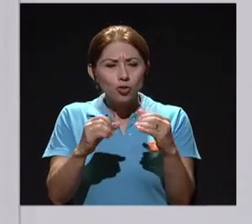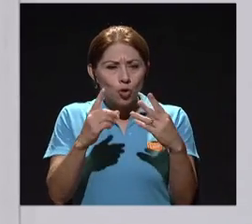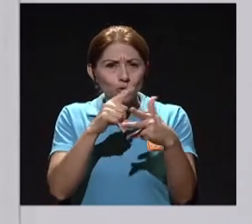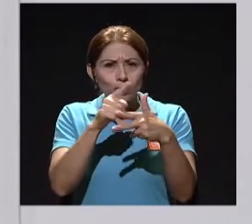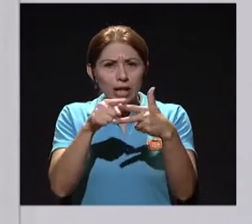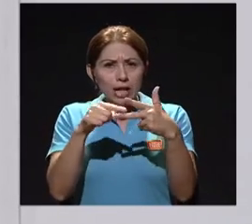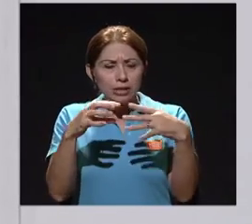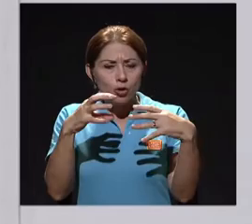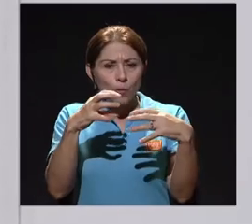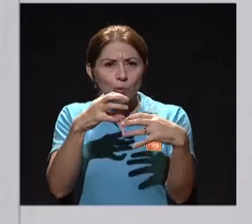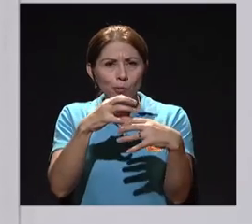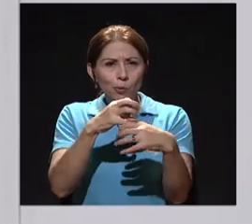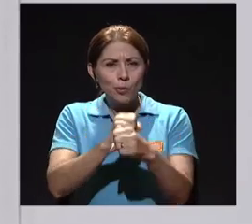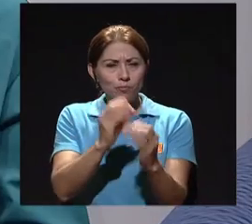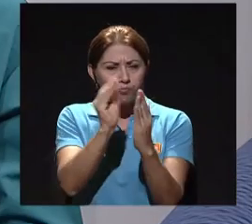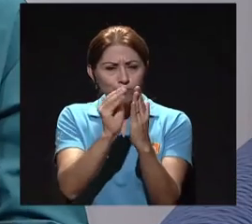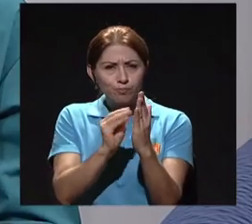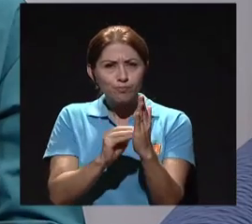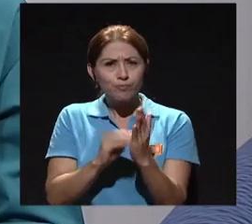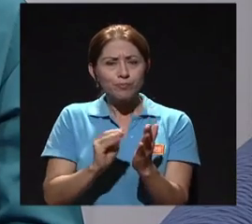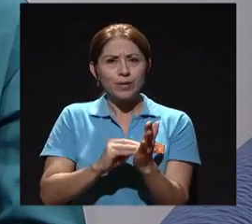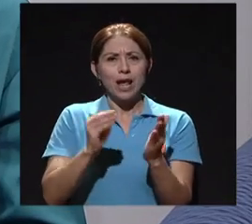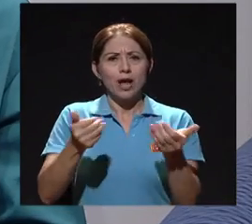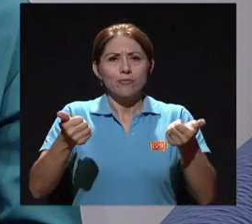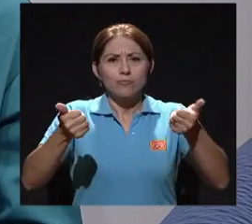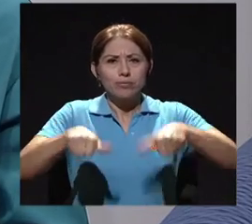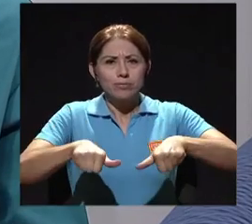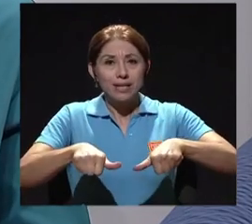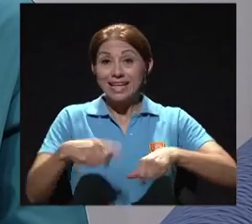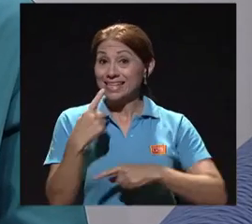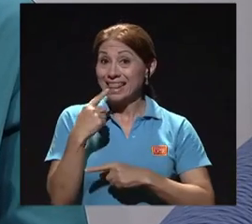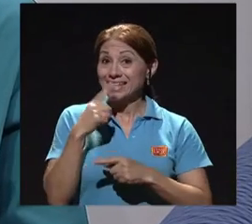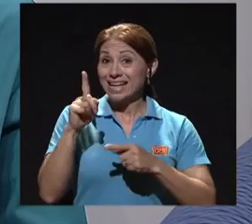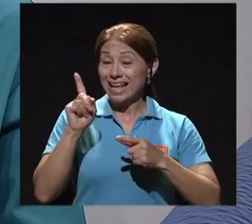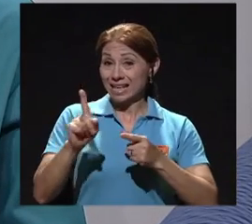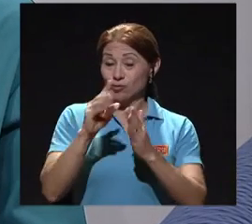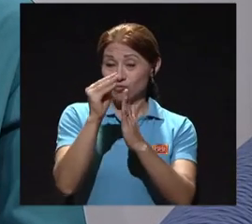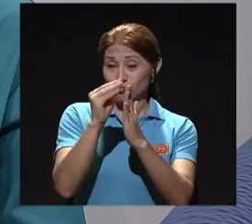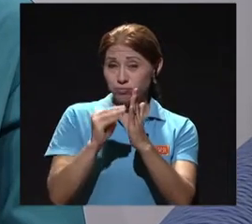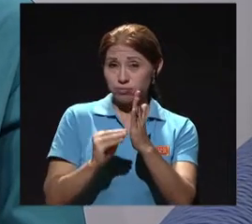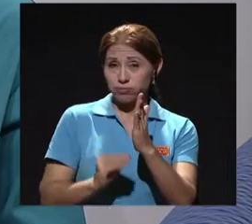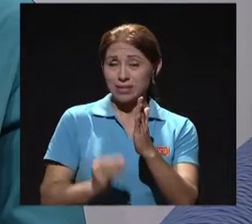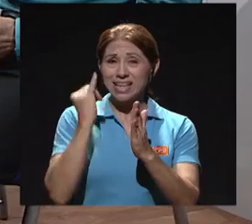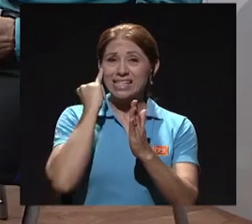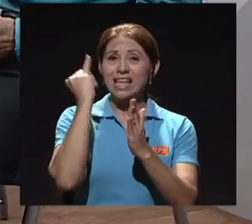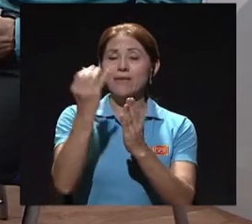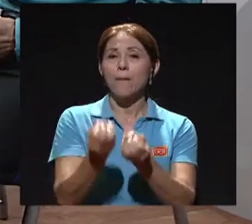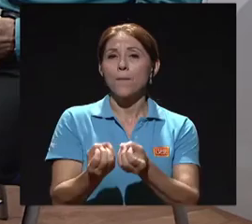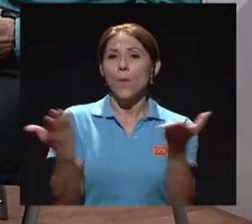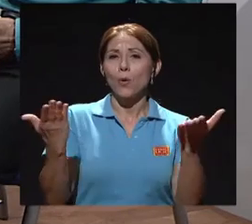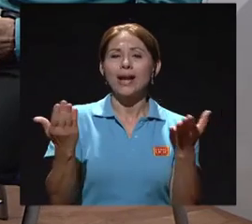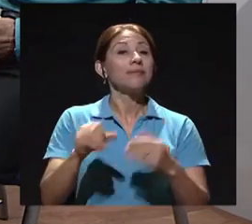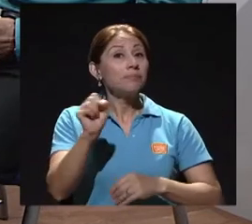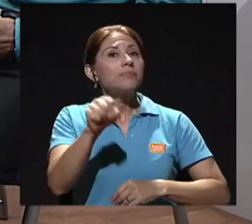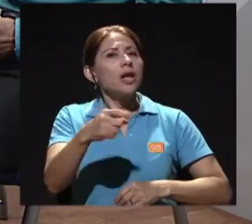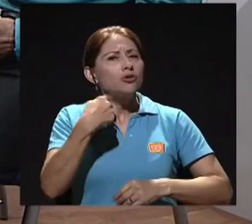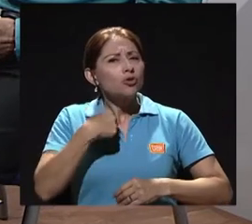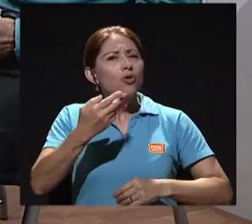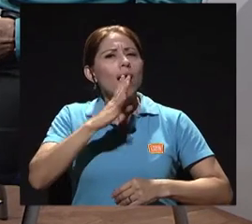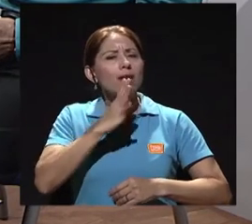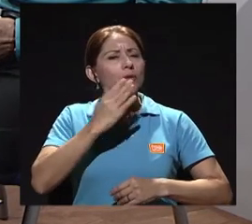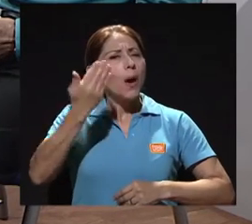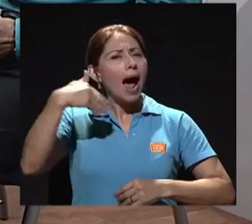verdad yo habla que es un texto iniciativa popular si estoy hablando mucho antes de la de la